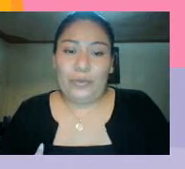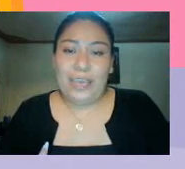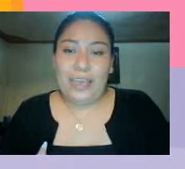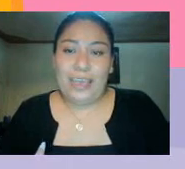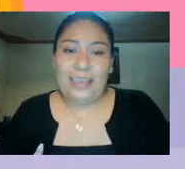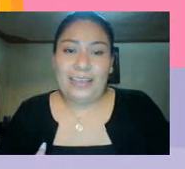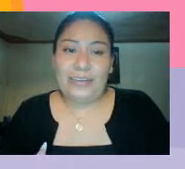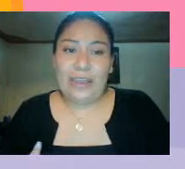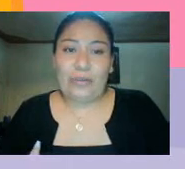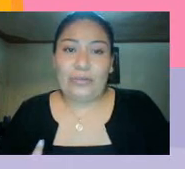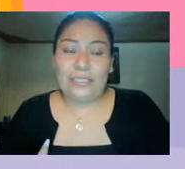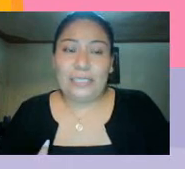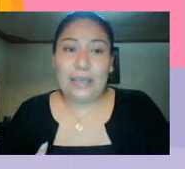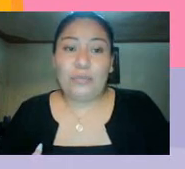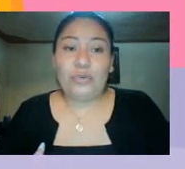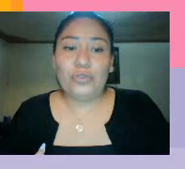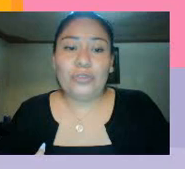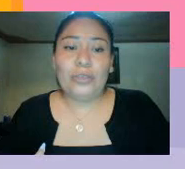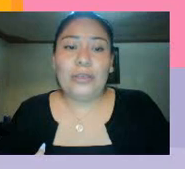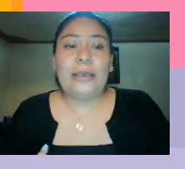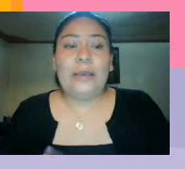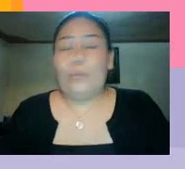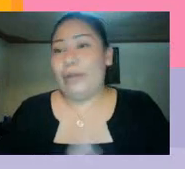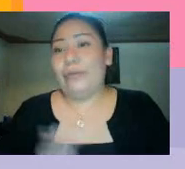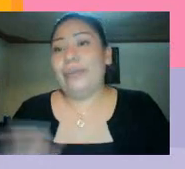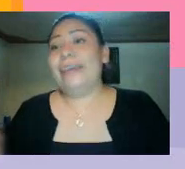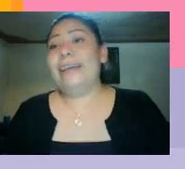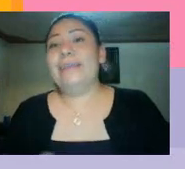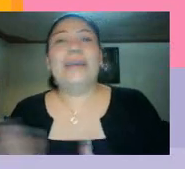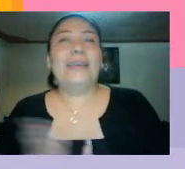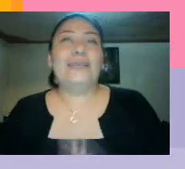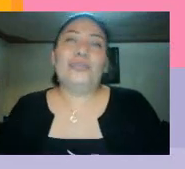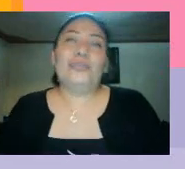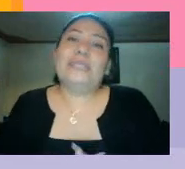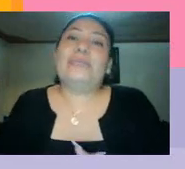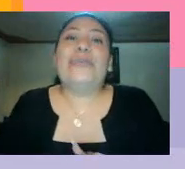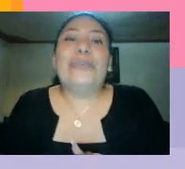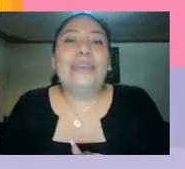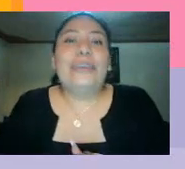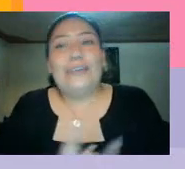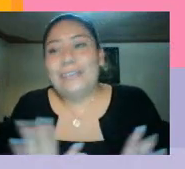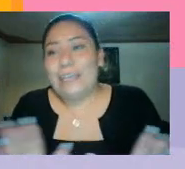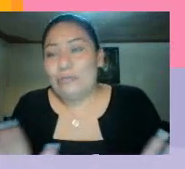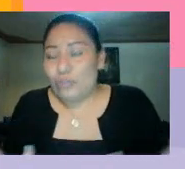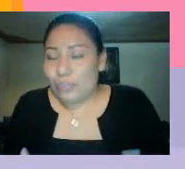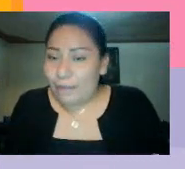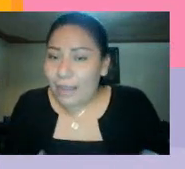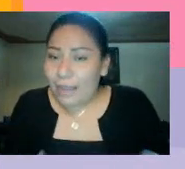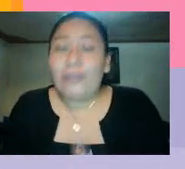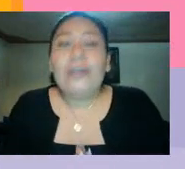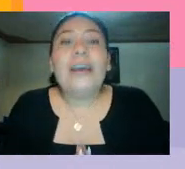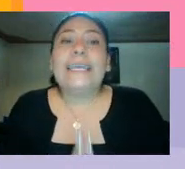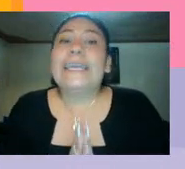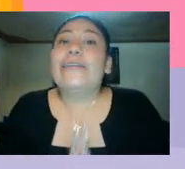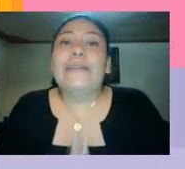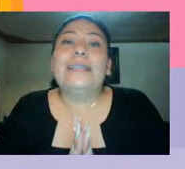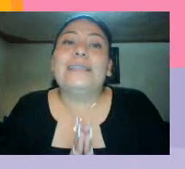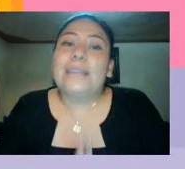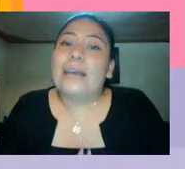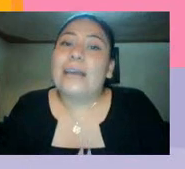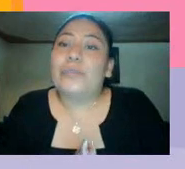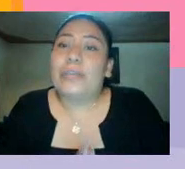Muy bien, creo ya contestamos. Bueno, ¿y qué creen, pequeñitos? Pues por hoy no les dejé mucho trabajo.